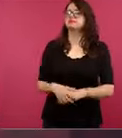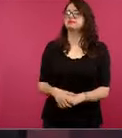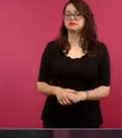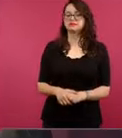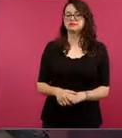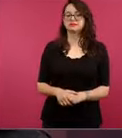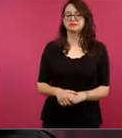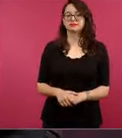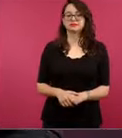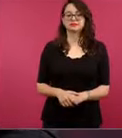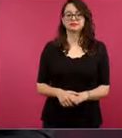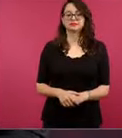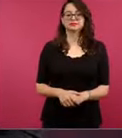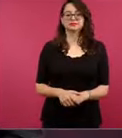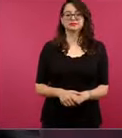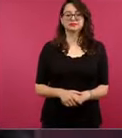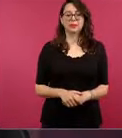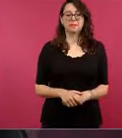aquí está?